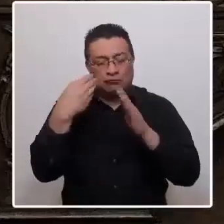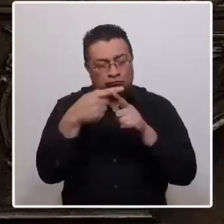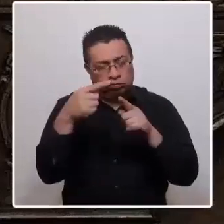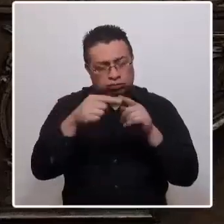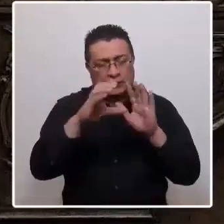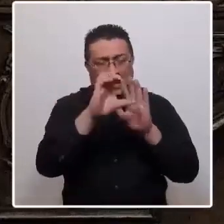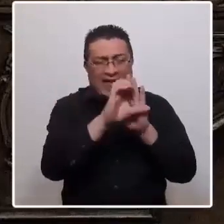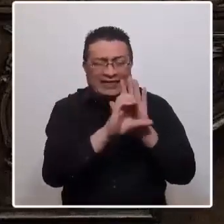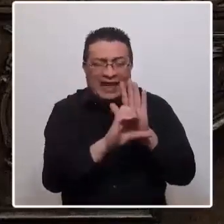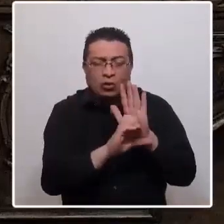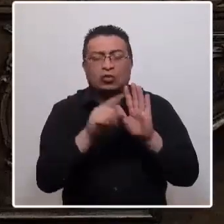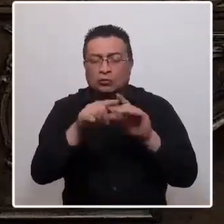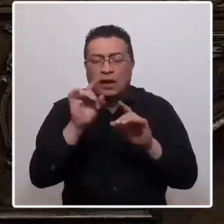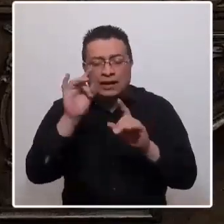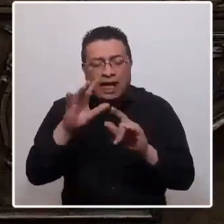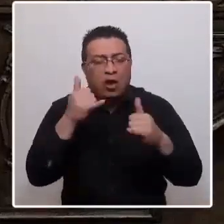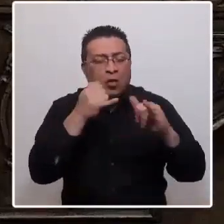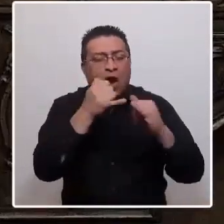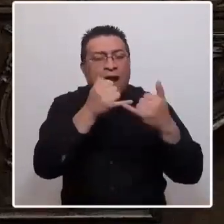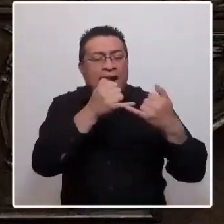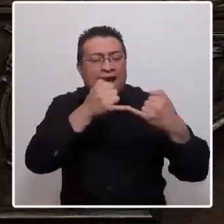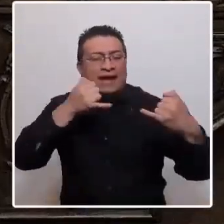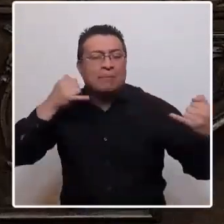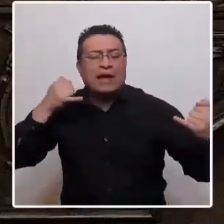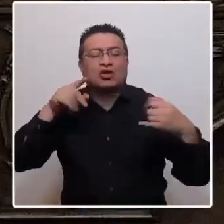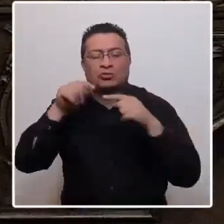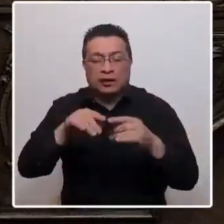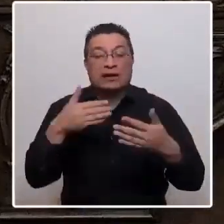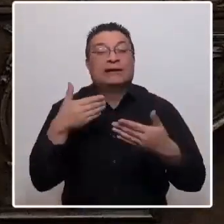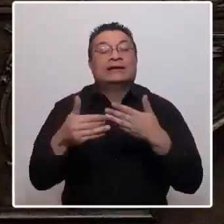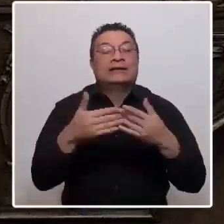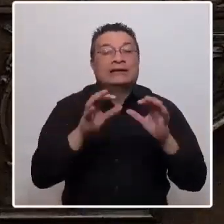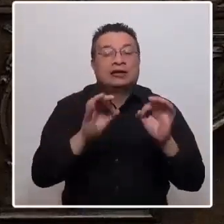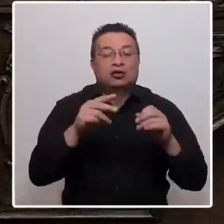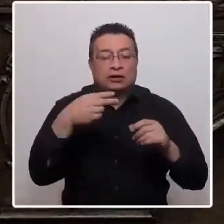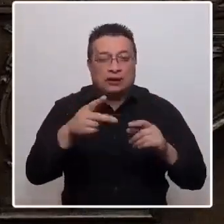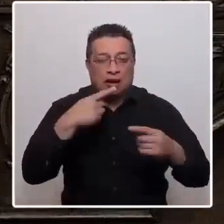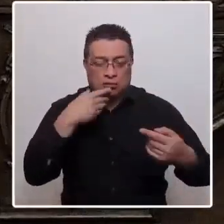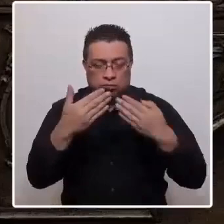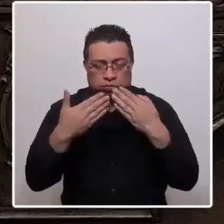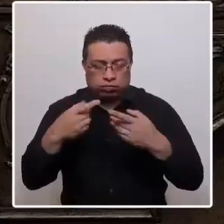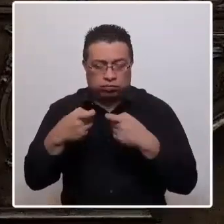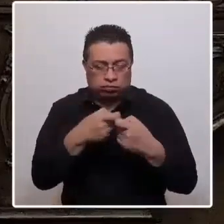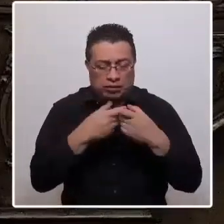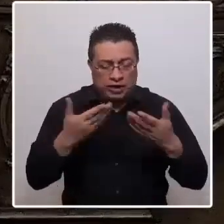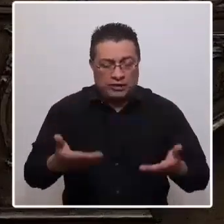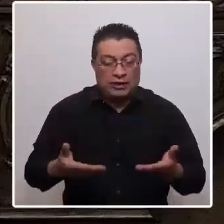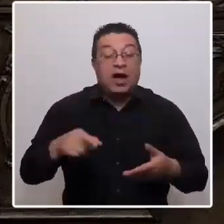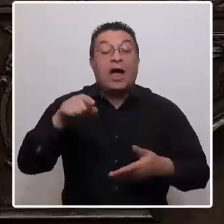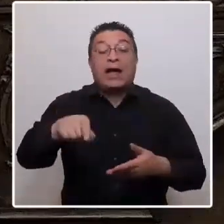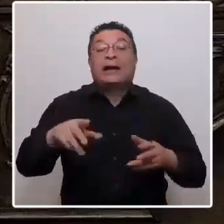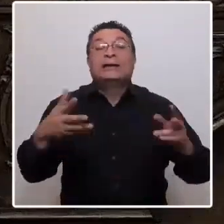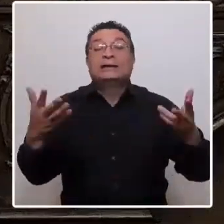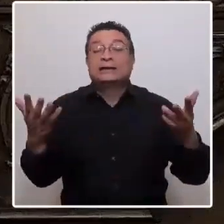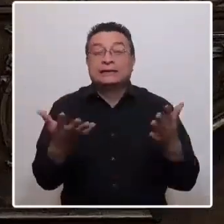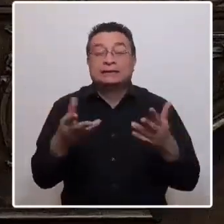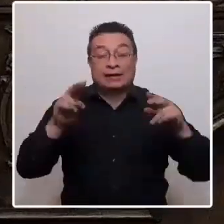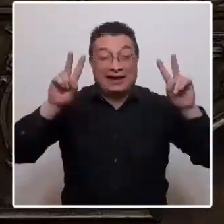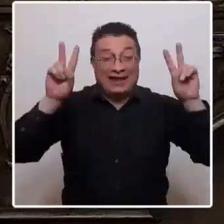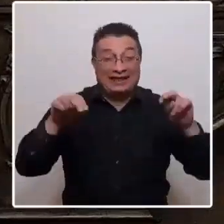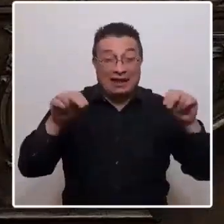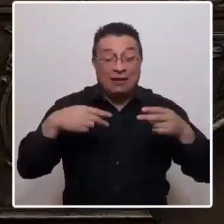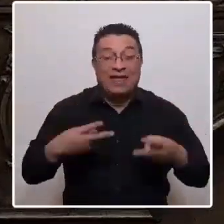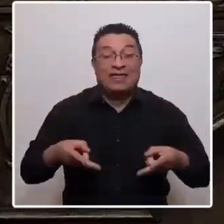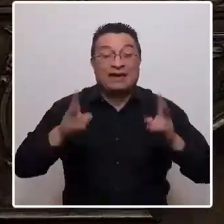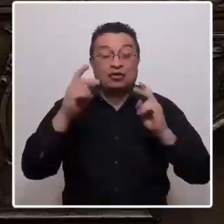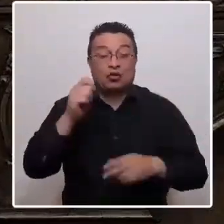uno de los elementos y componentes de la naturaleza de especial relevancia. Respecto a la temática del derecho humano y